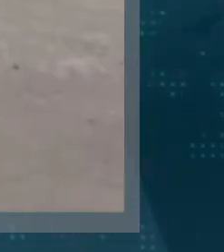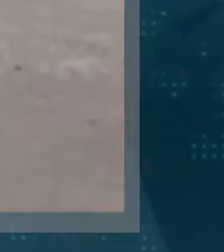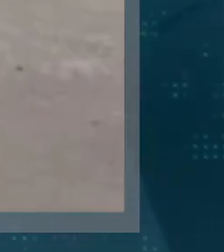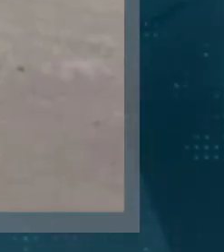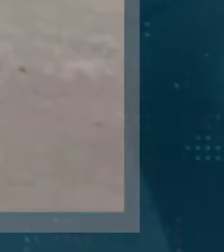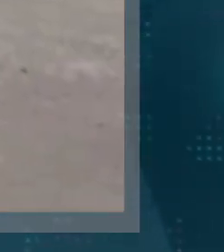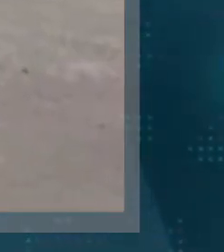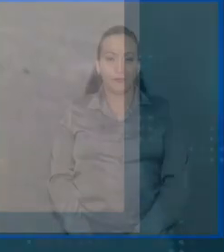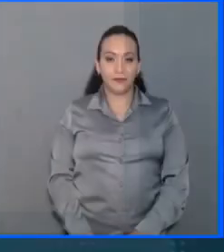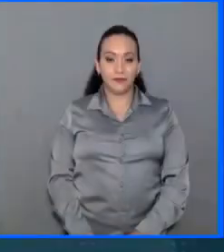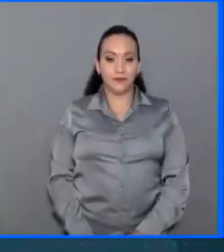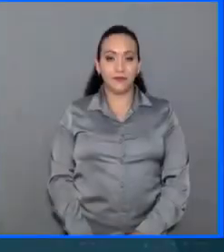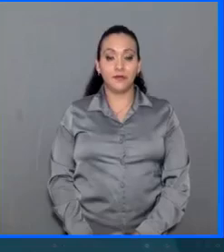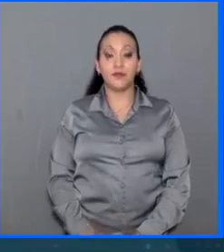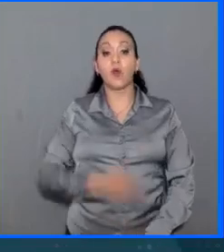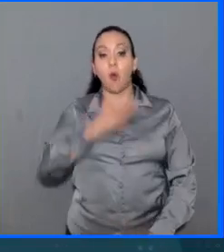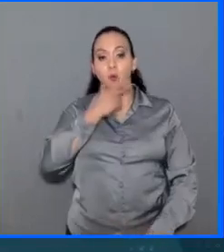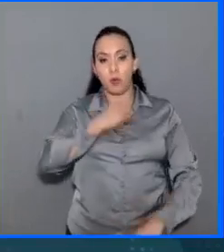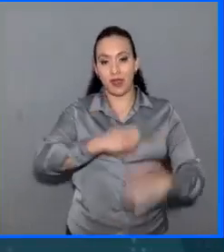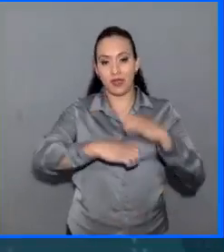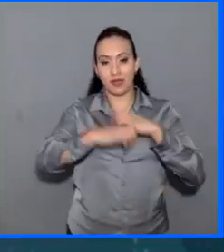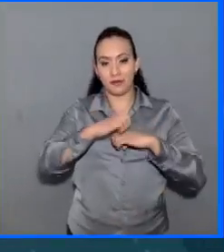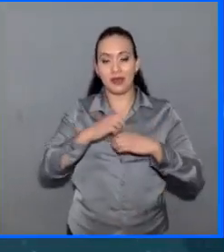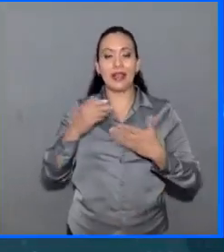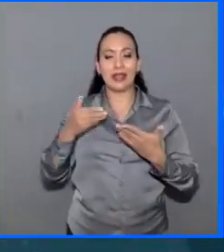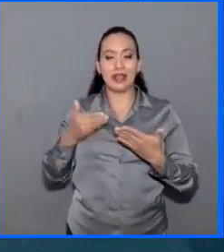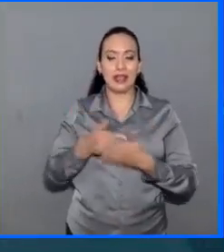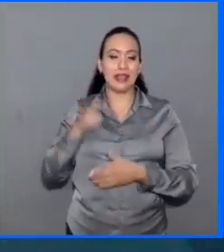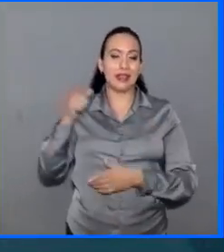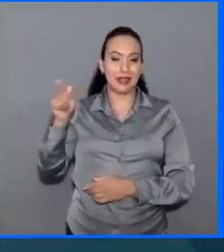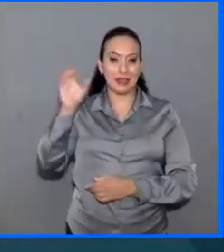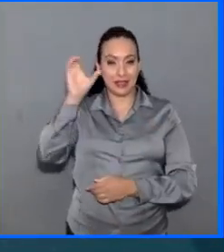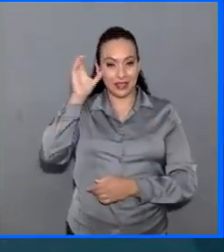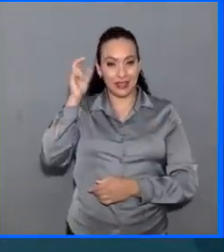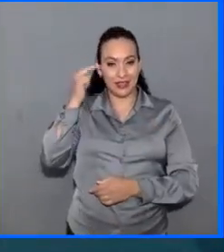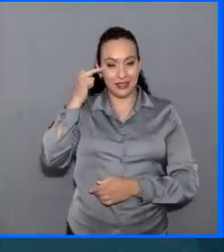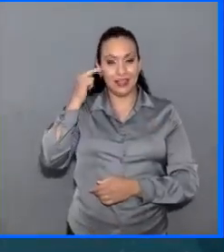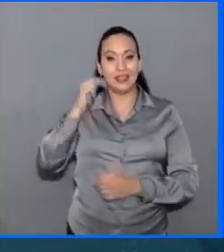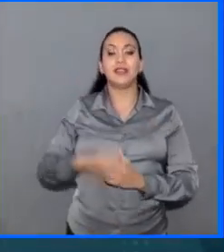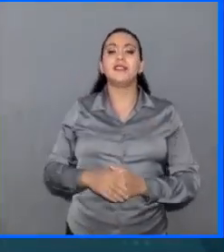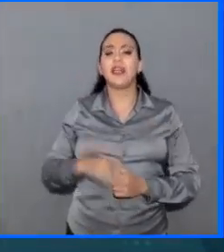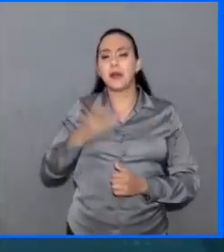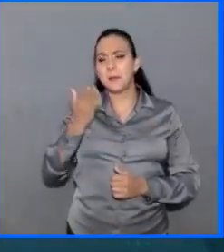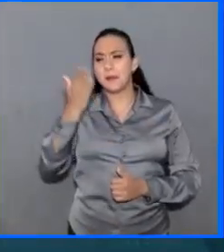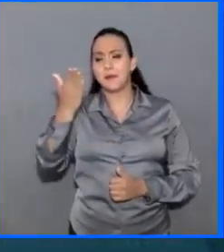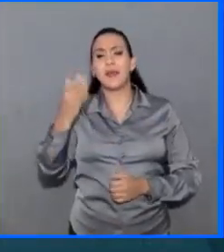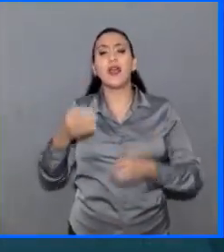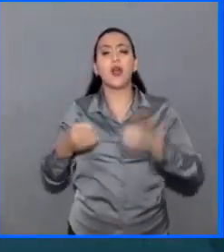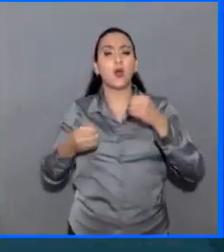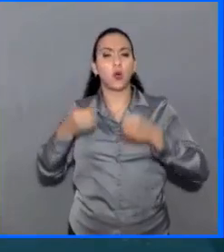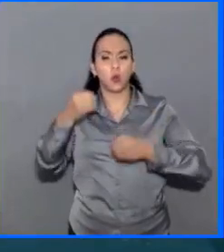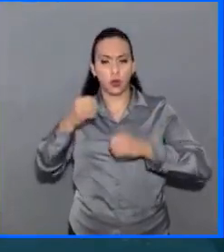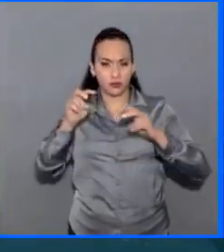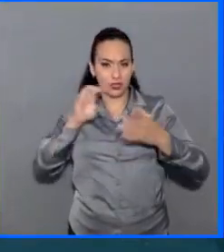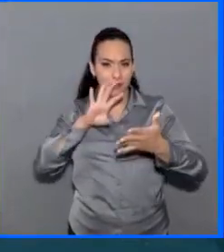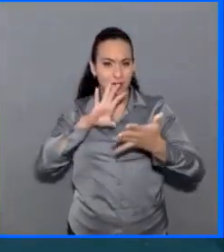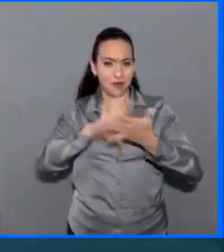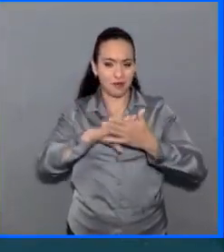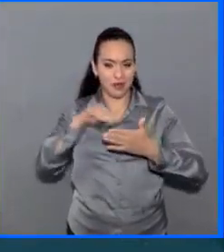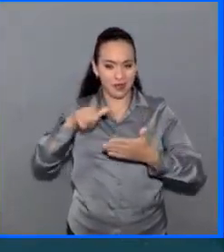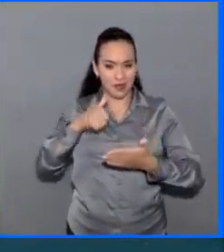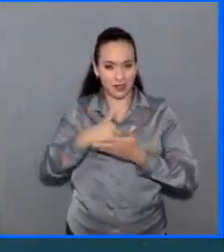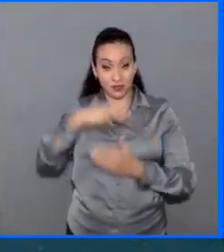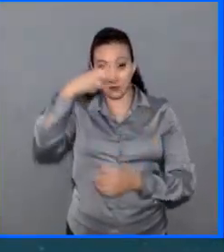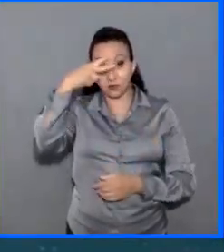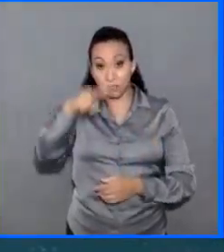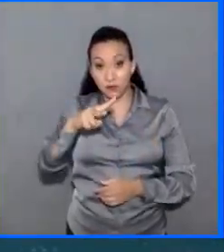El empresario de origen chino Shen Li N solicitó al juez sexto de distrito en materia penal en la Ciudad de México resolver